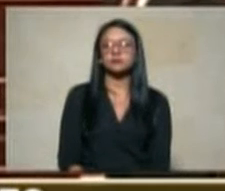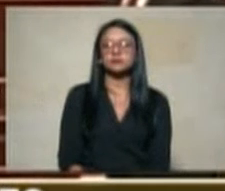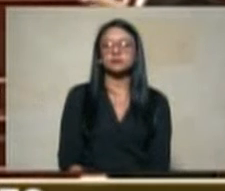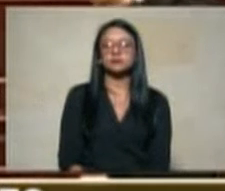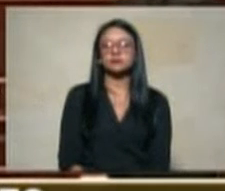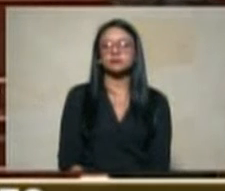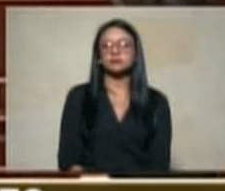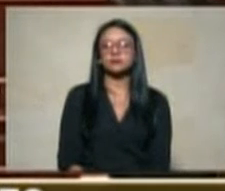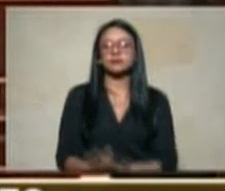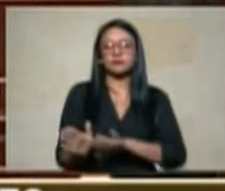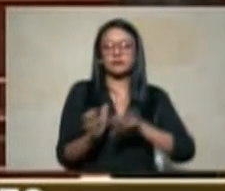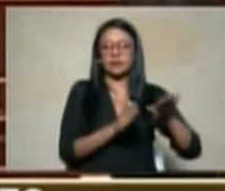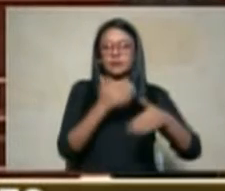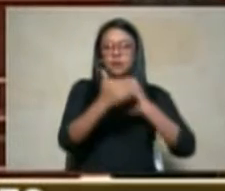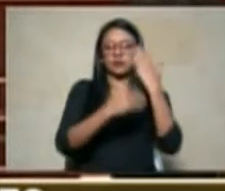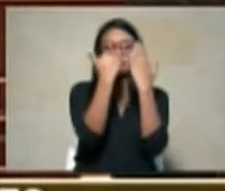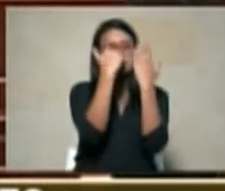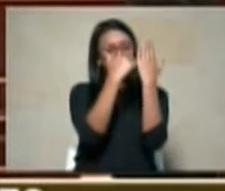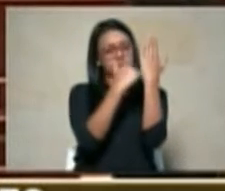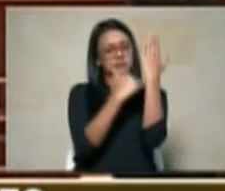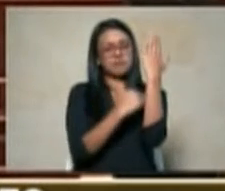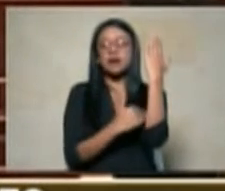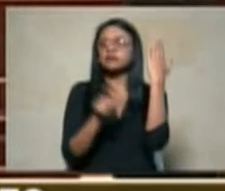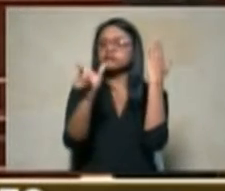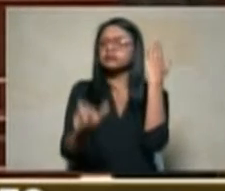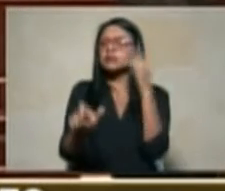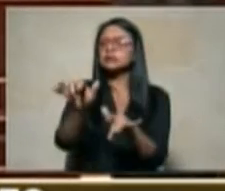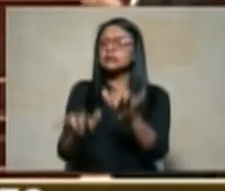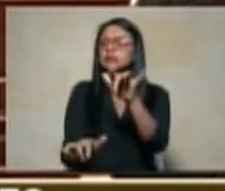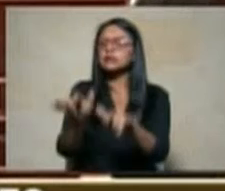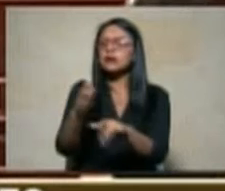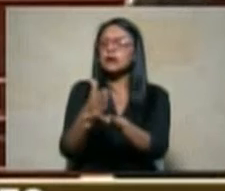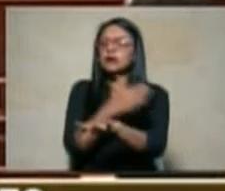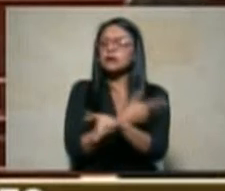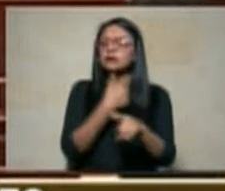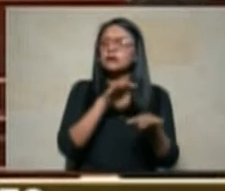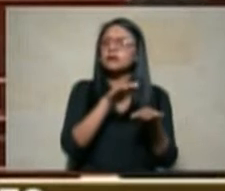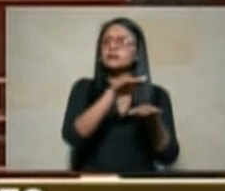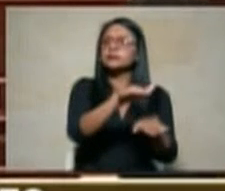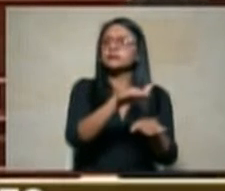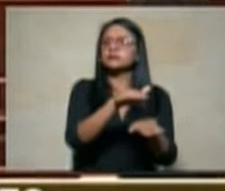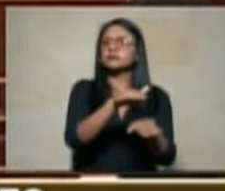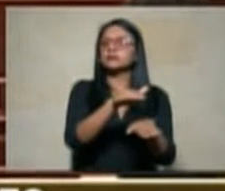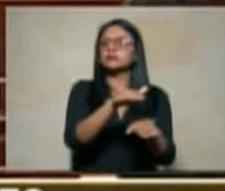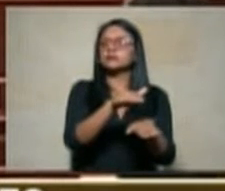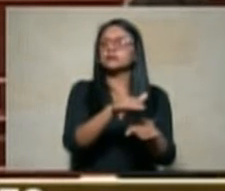Vamos entonces a proseguir con el orden del día en este momento. Señor secretario, tiene la palabra el representante